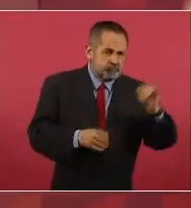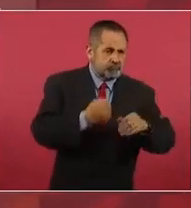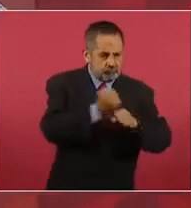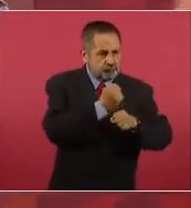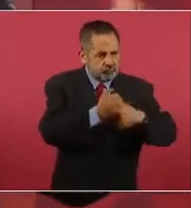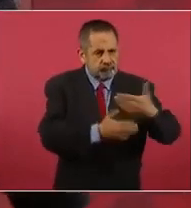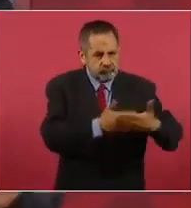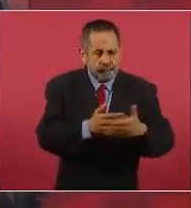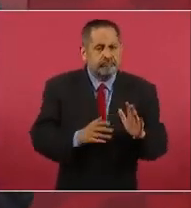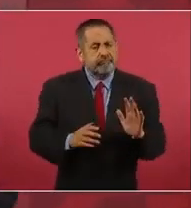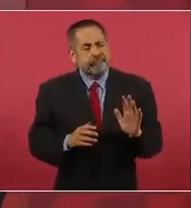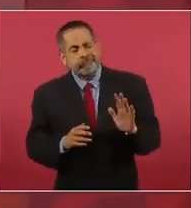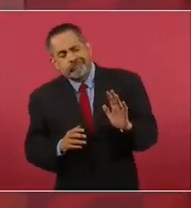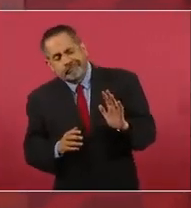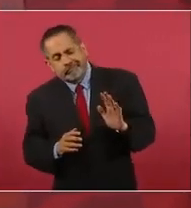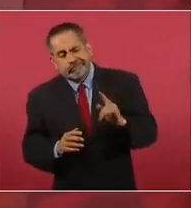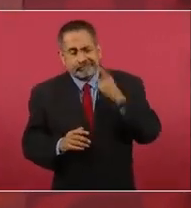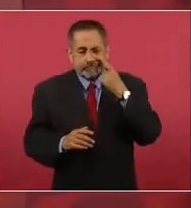bueno, pues existen